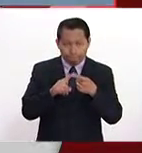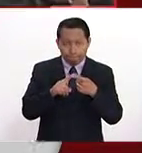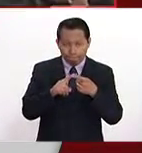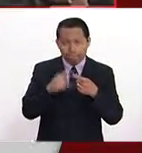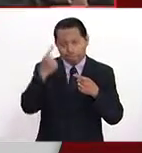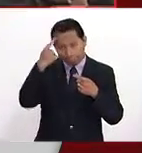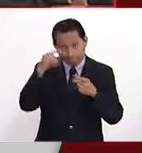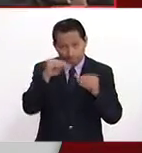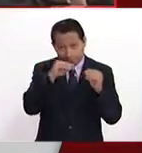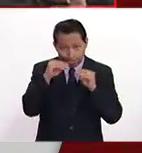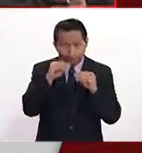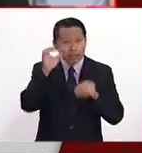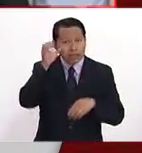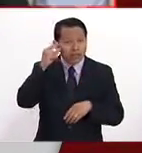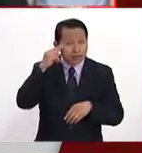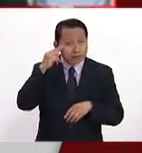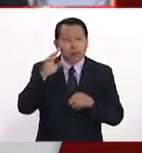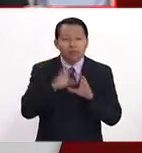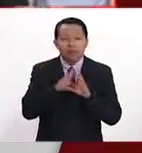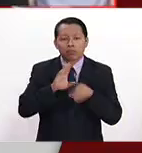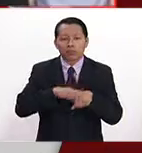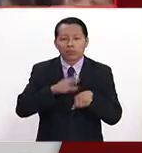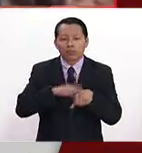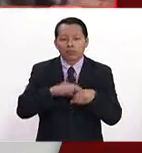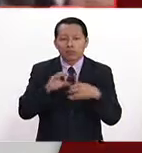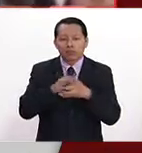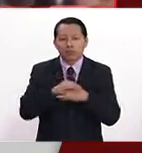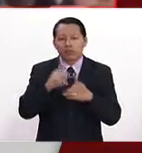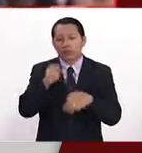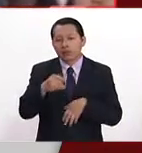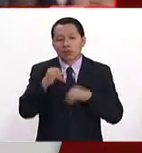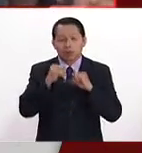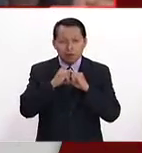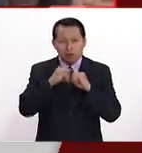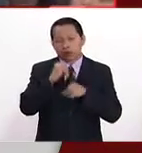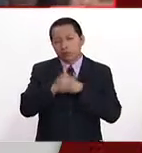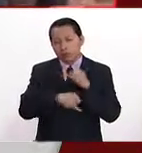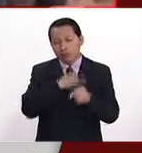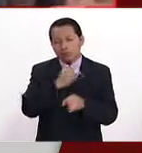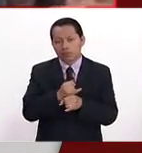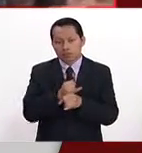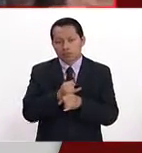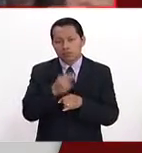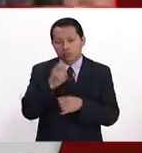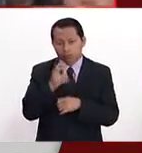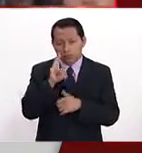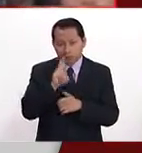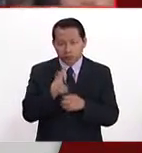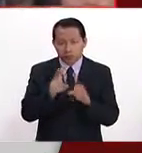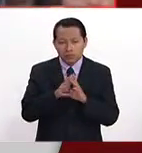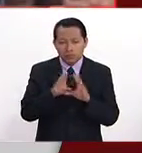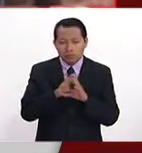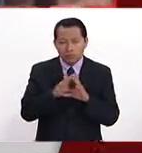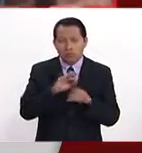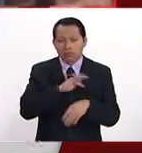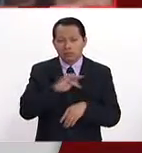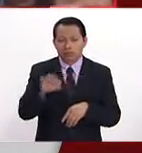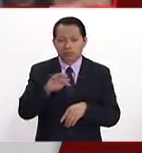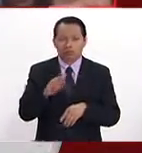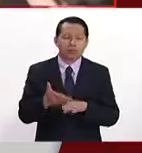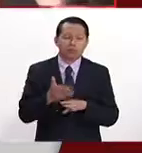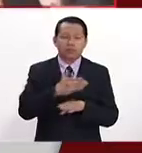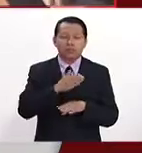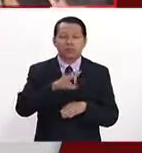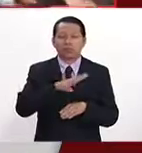pues China está mucho más apegado a lo que son las instituciones internacionales. Ahí lo vimos cómo fue el papel que